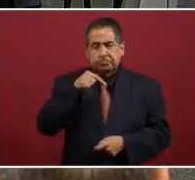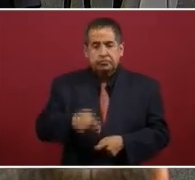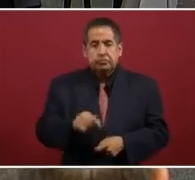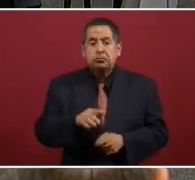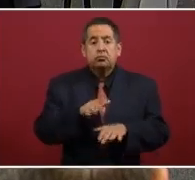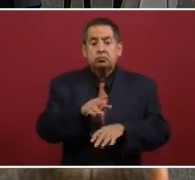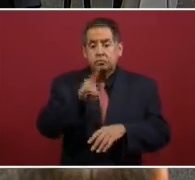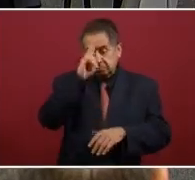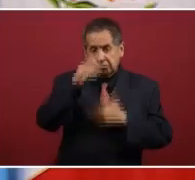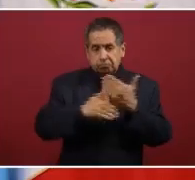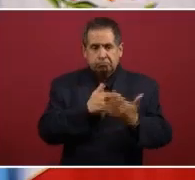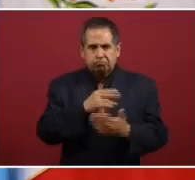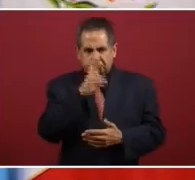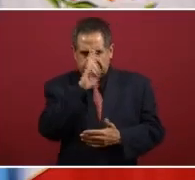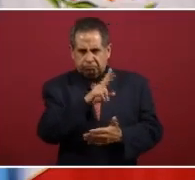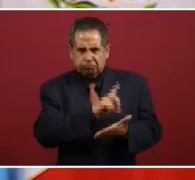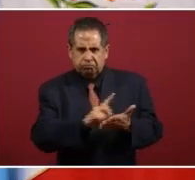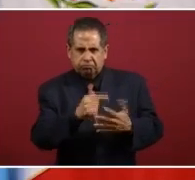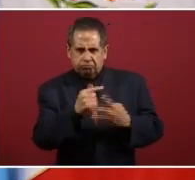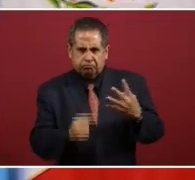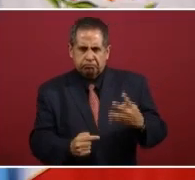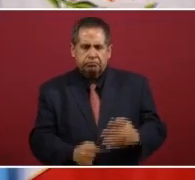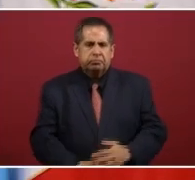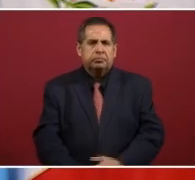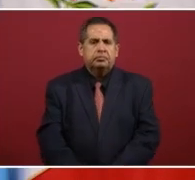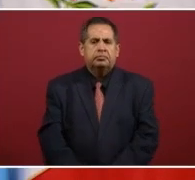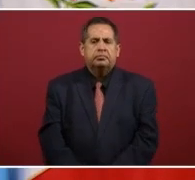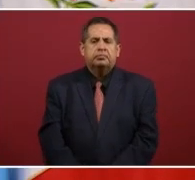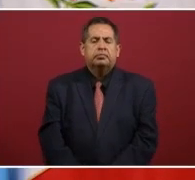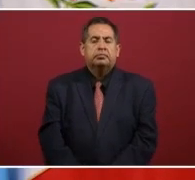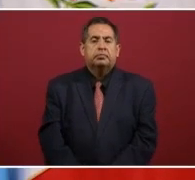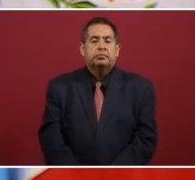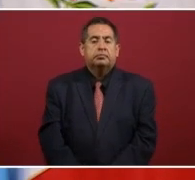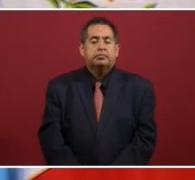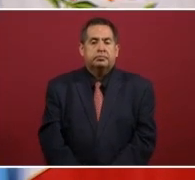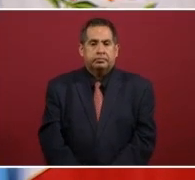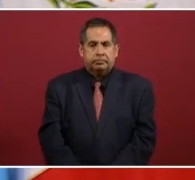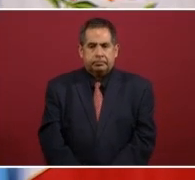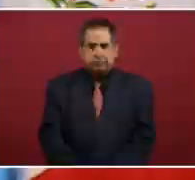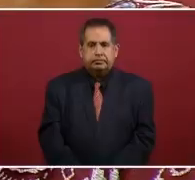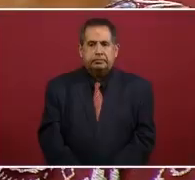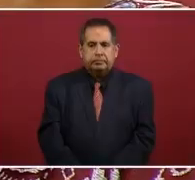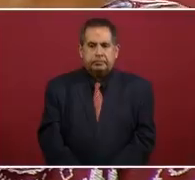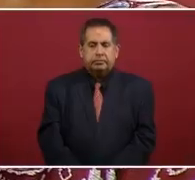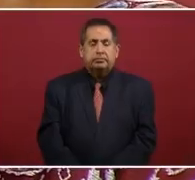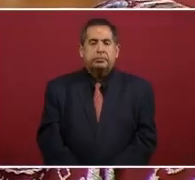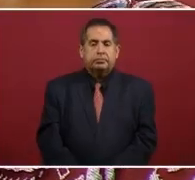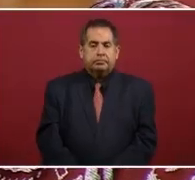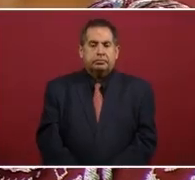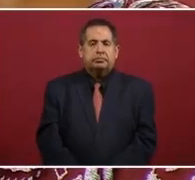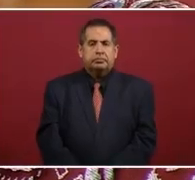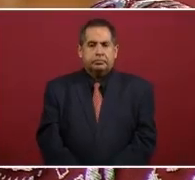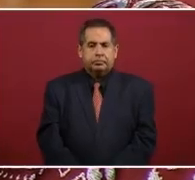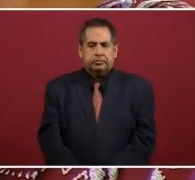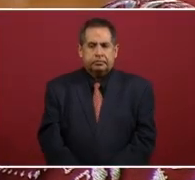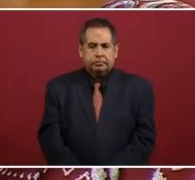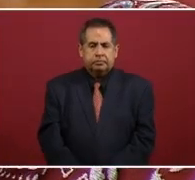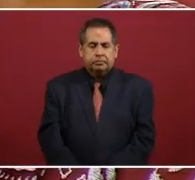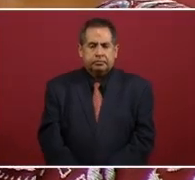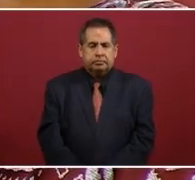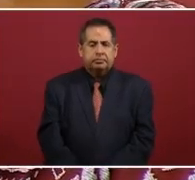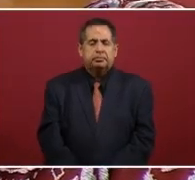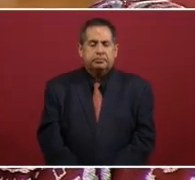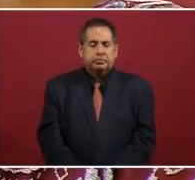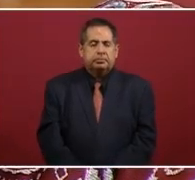violencia. In 1975, Mexico hosted the first Women's World Conference, which was